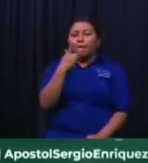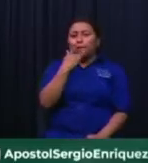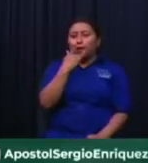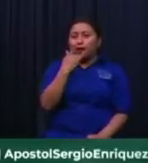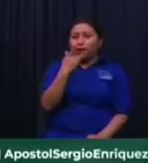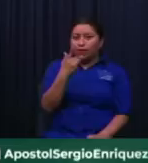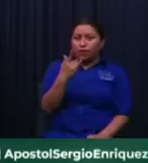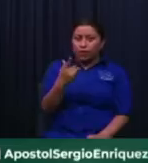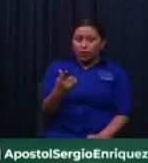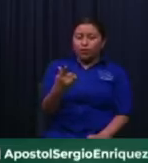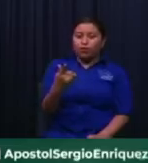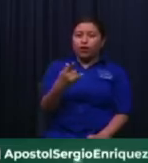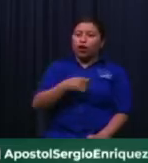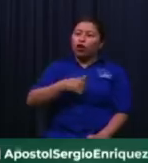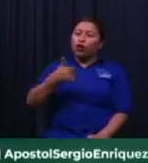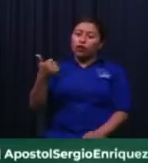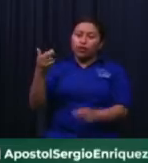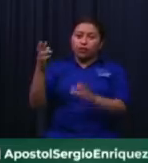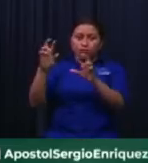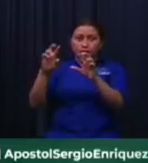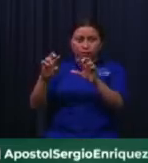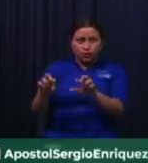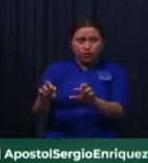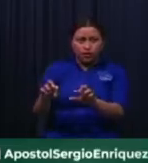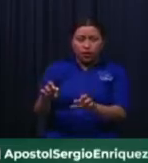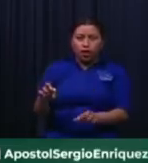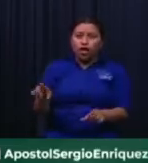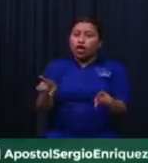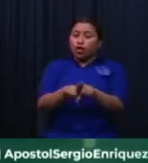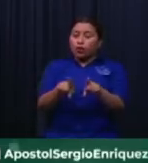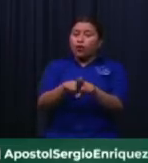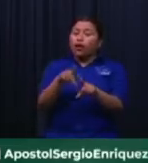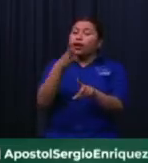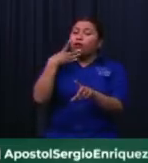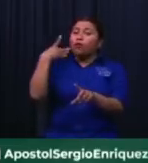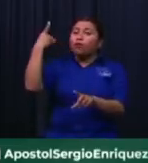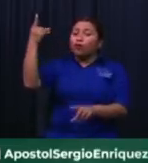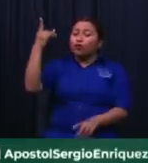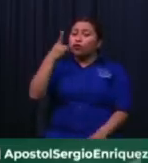perdónense mutuamente, así como Dios los perdonó a ustedes en Cristo.